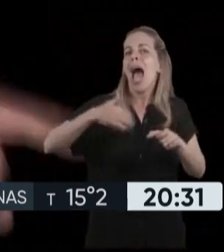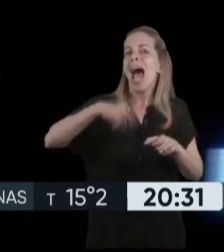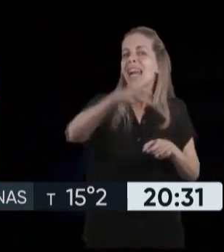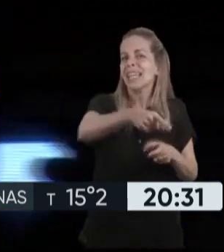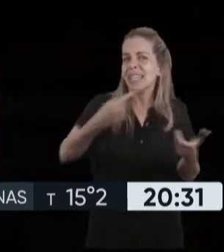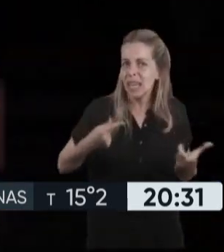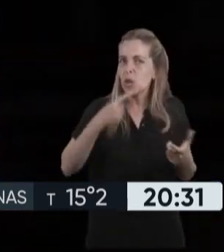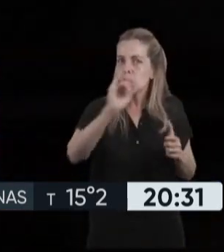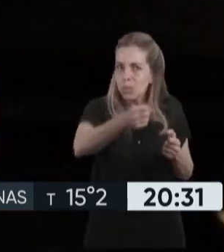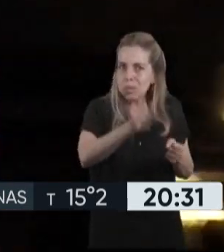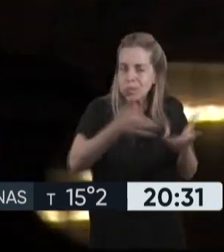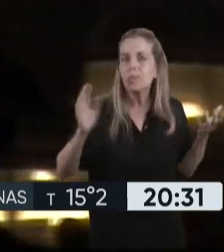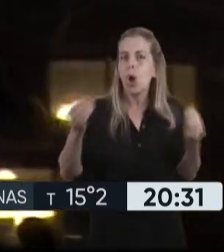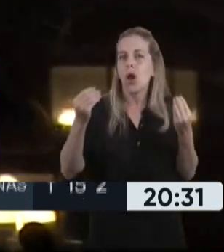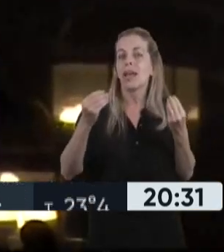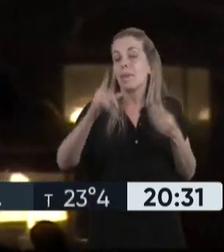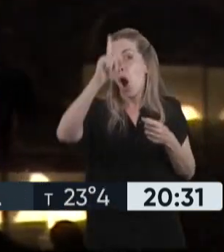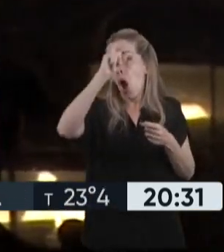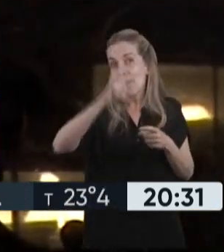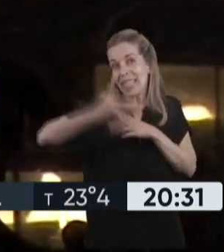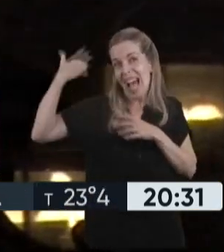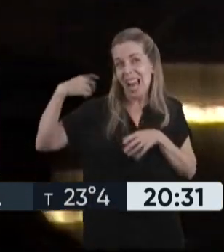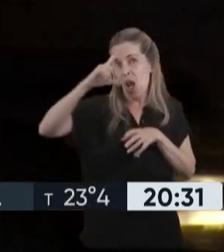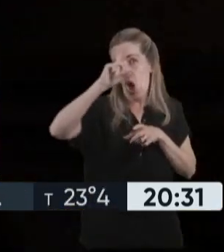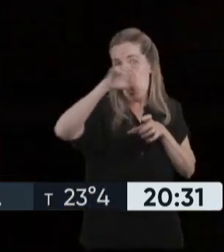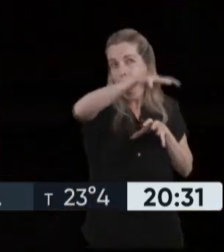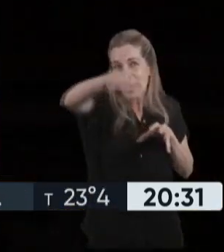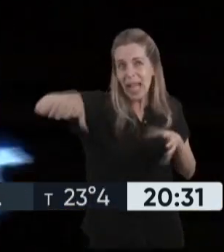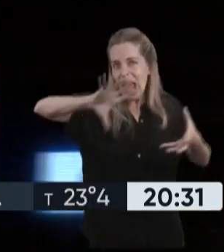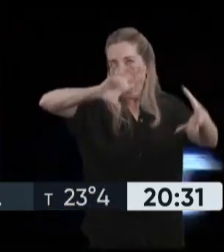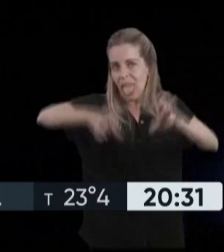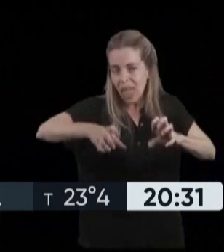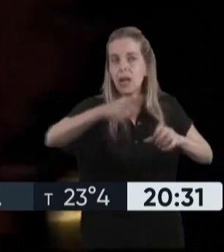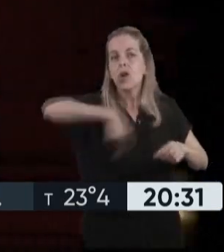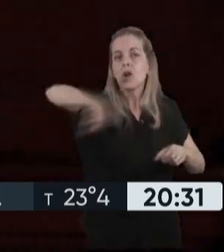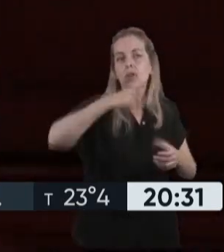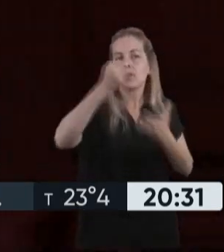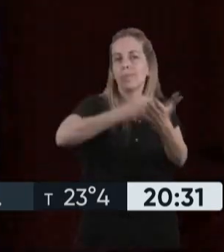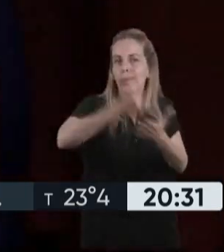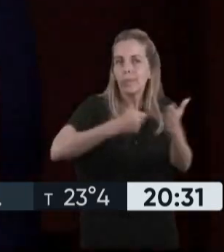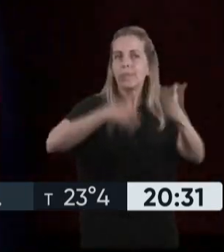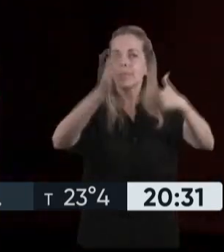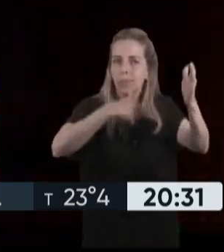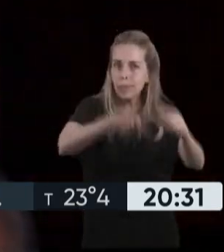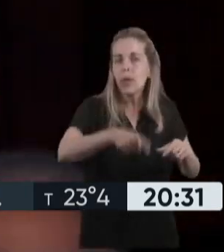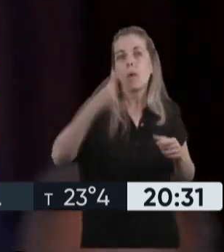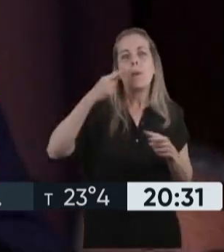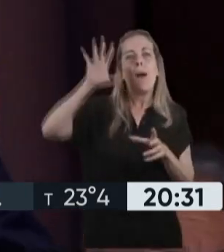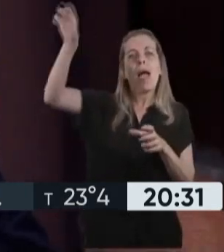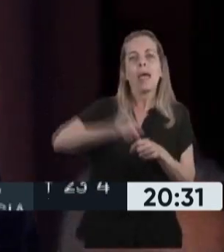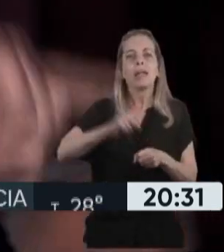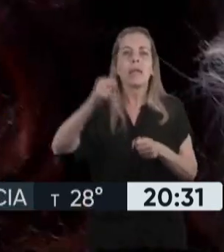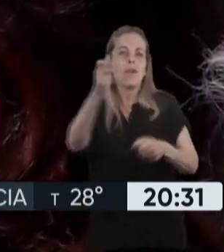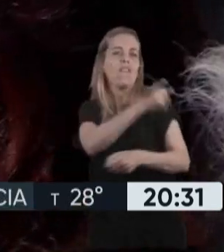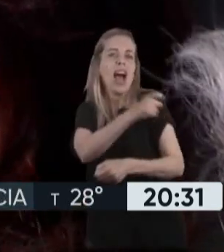un sistema de salud que habían dejado destruido y lo pusimos de pie. Porque fuimos a buscar las vacunas que hacían falta para